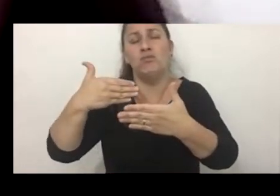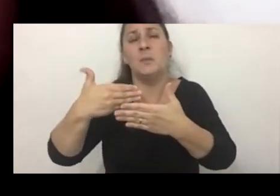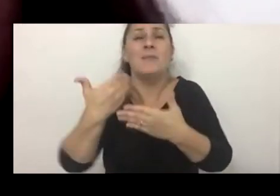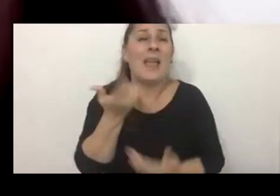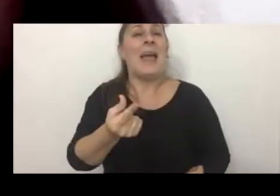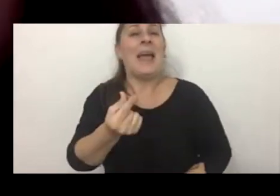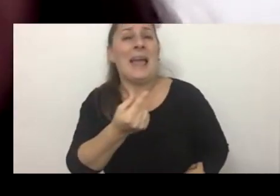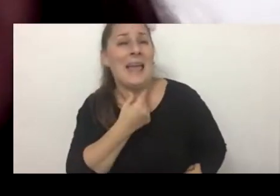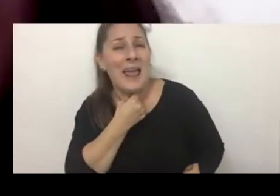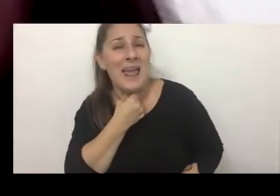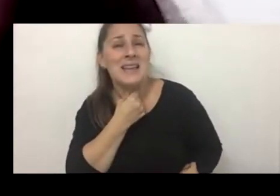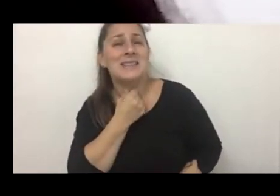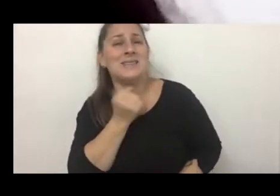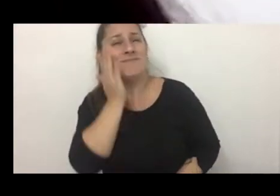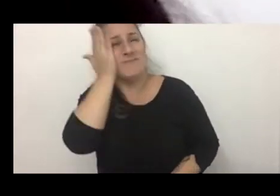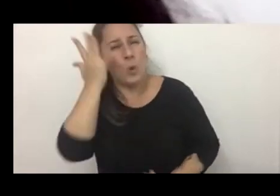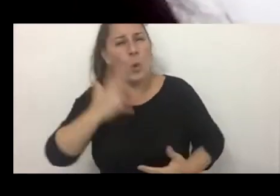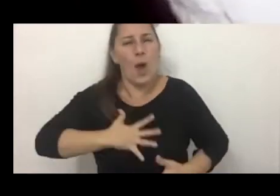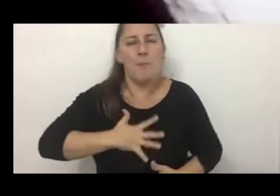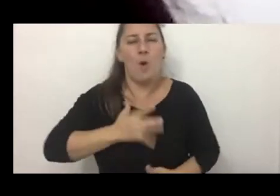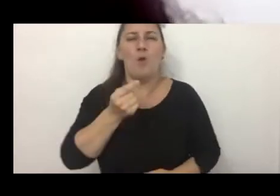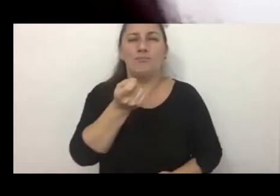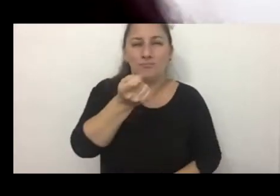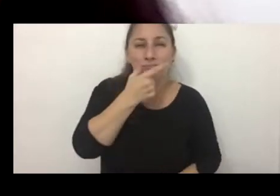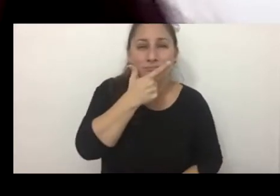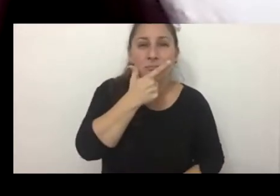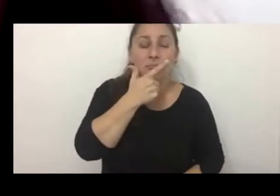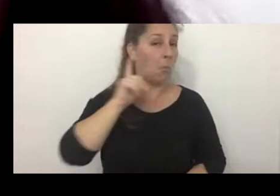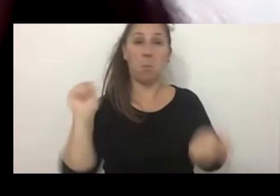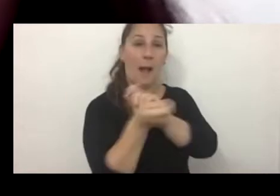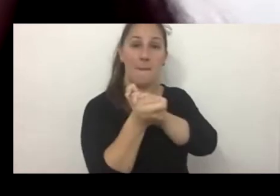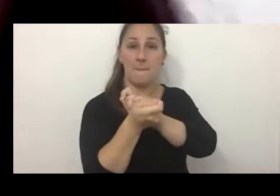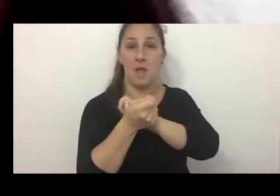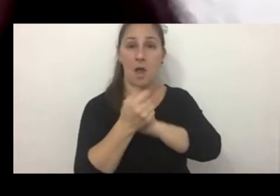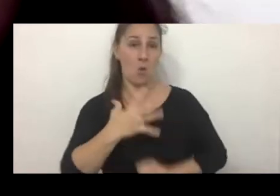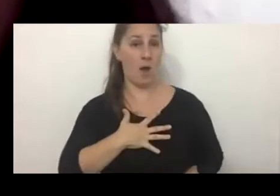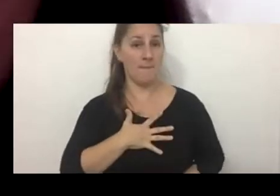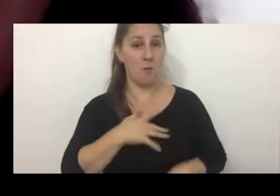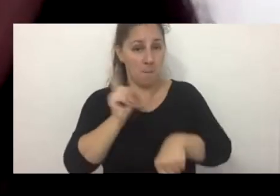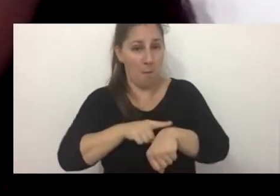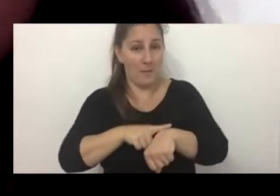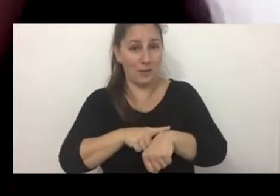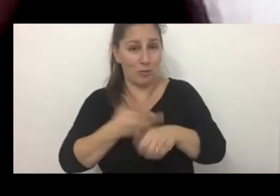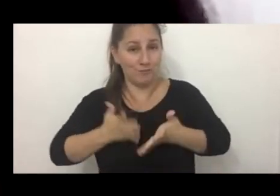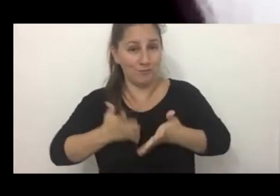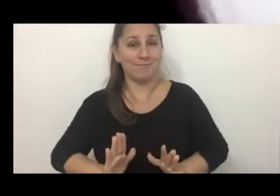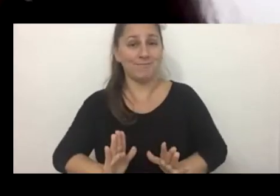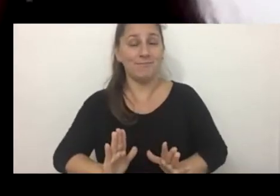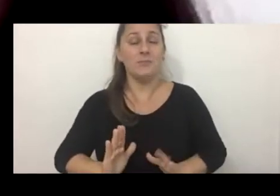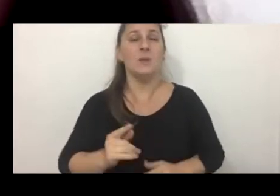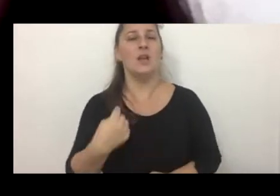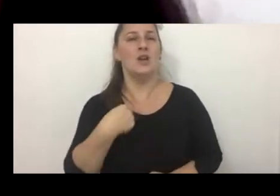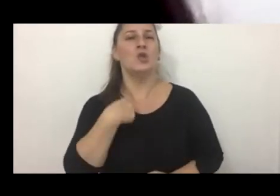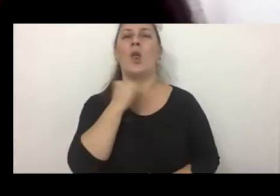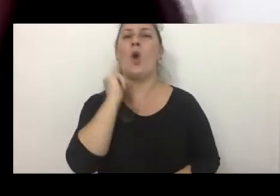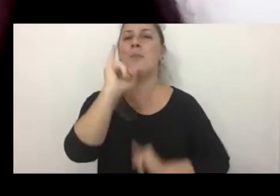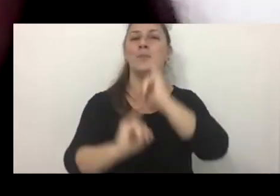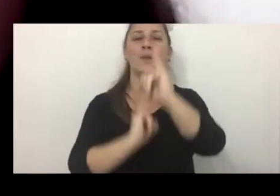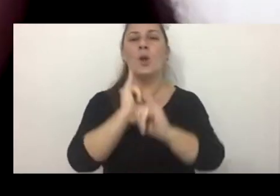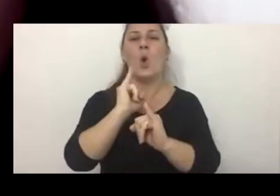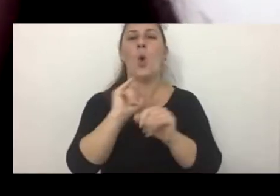un poco adormecidos por esta técnica que alivia el dolor, o que puede generar alguna alteración de los latidos del